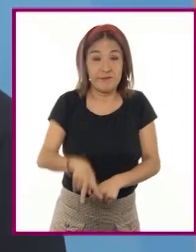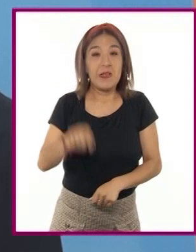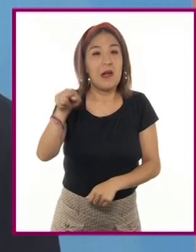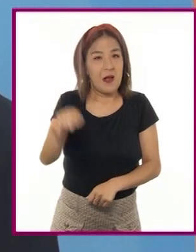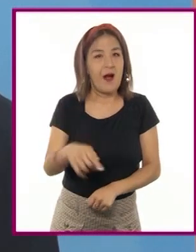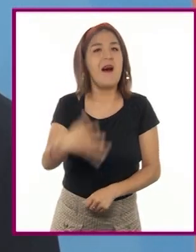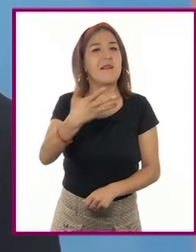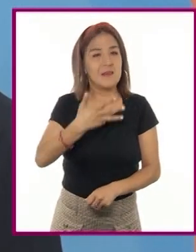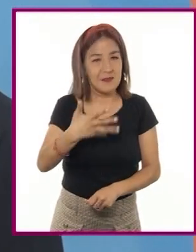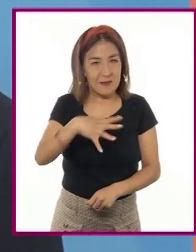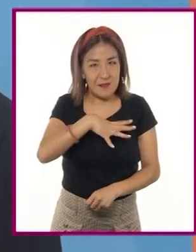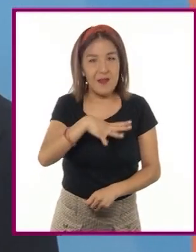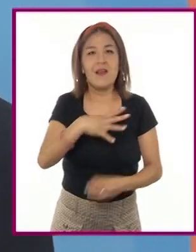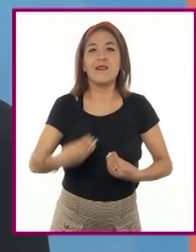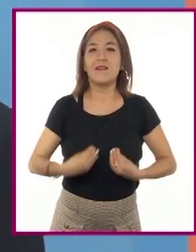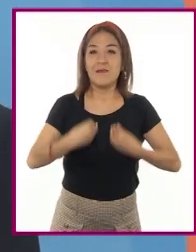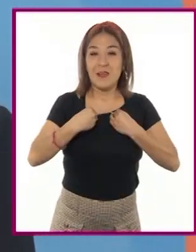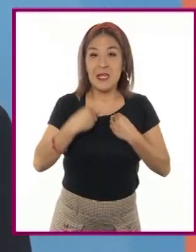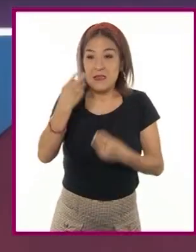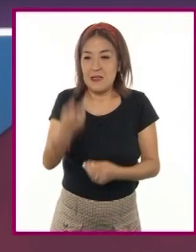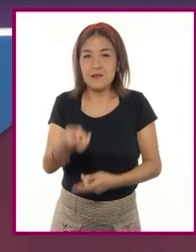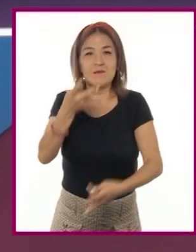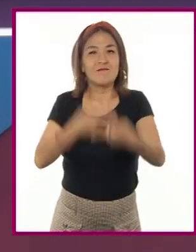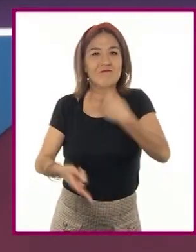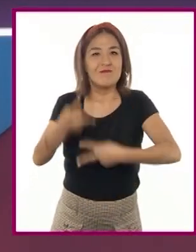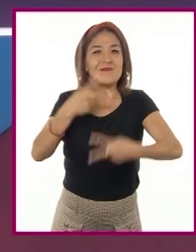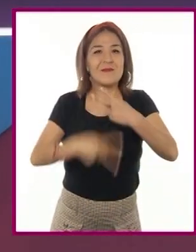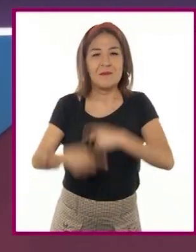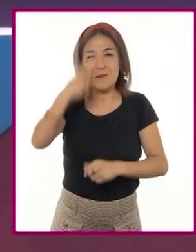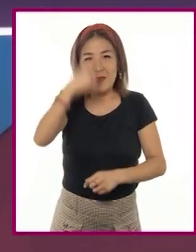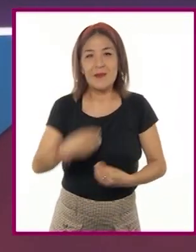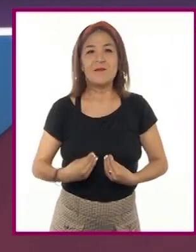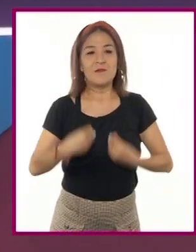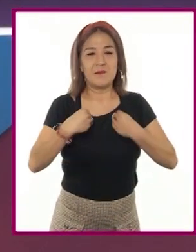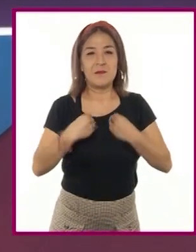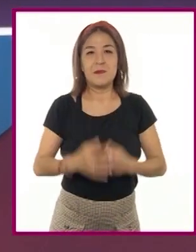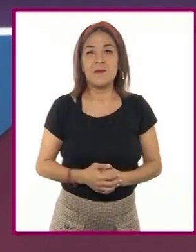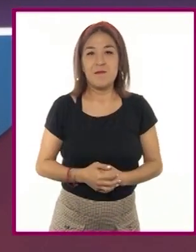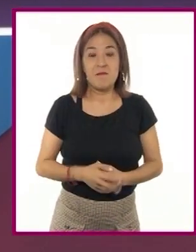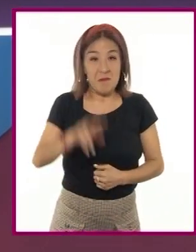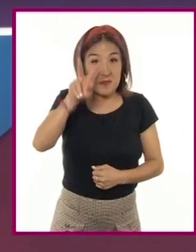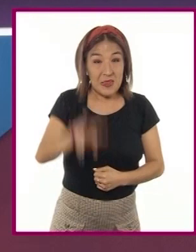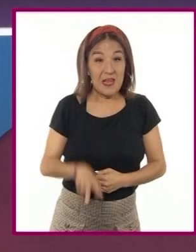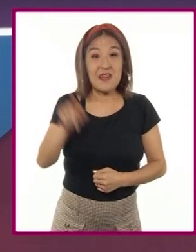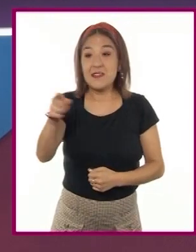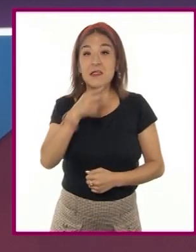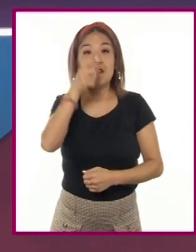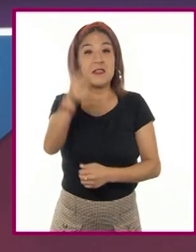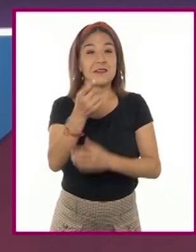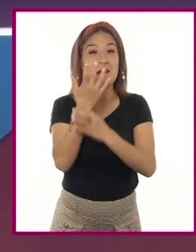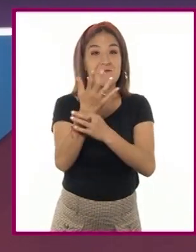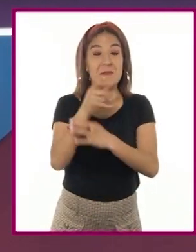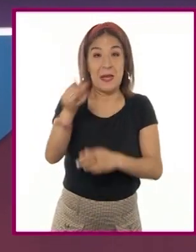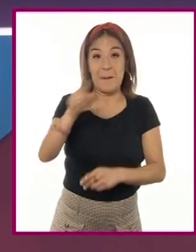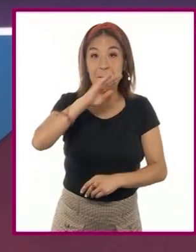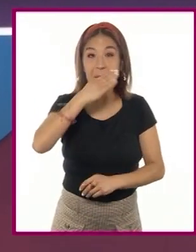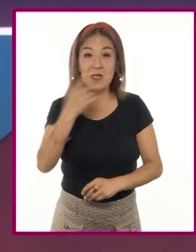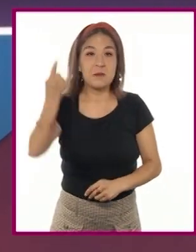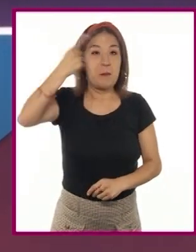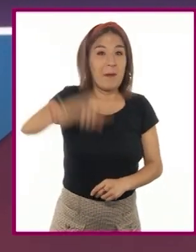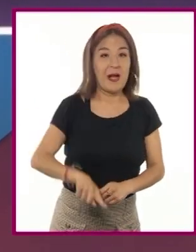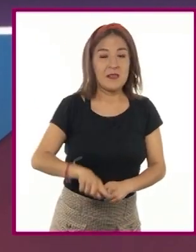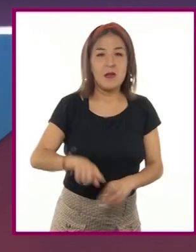vida, nuestro sustento. Muy de veras se dice que es el que manda,